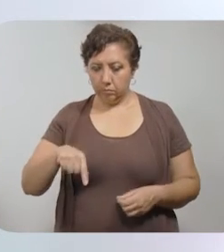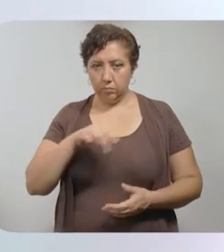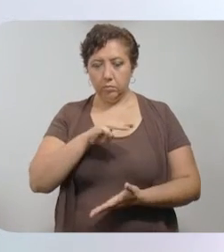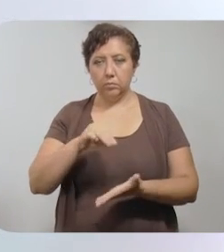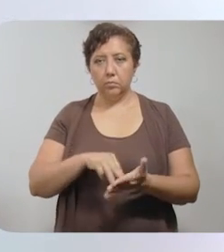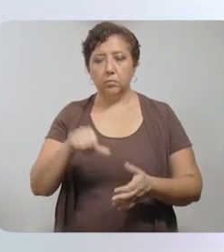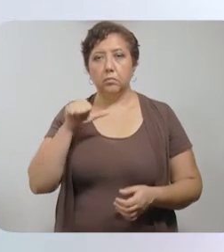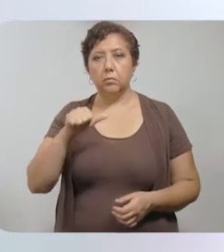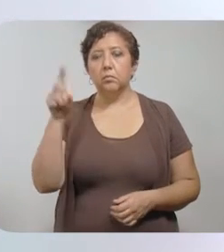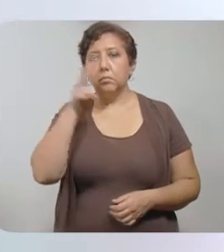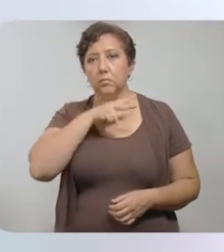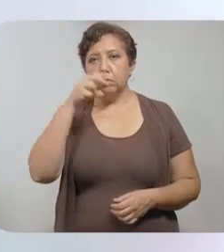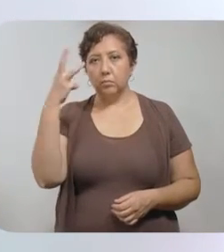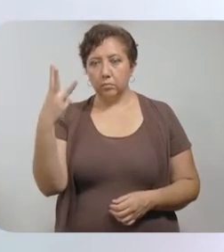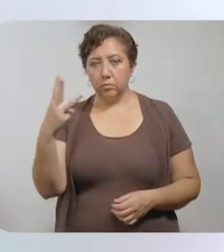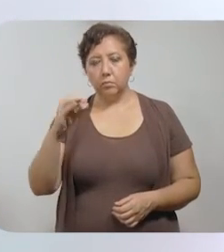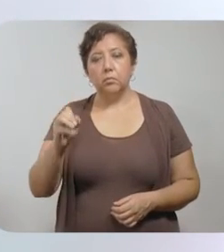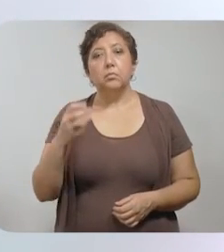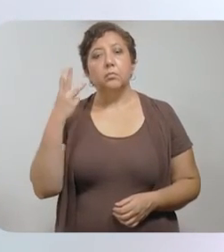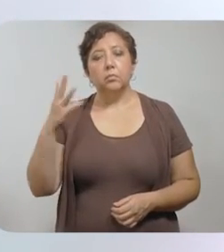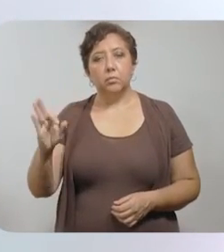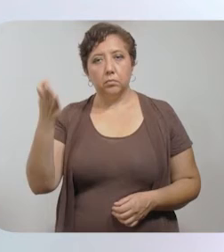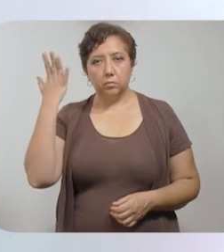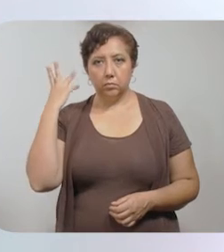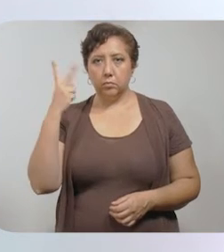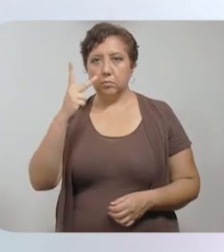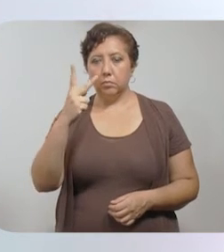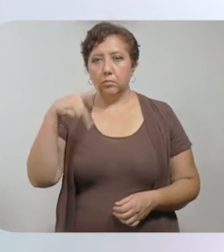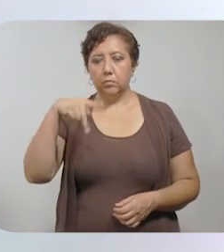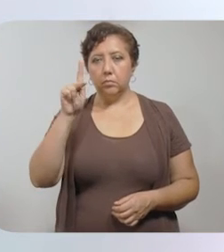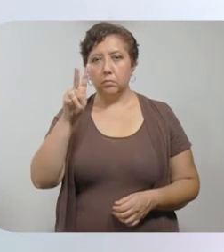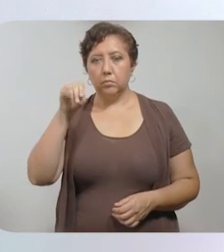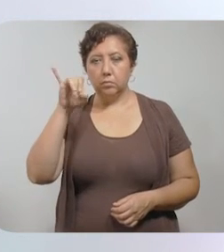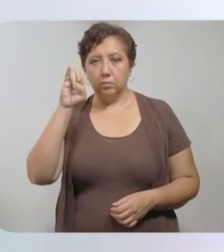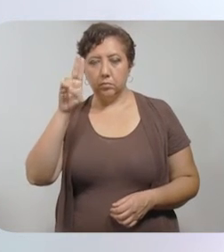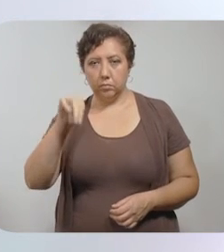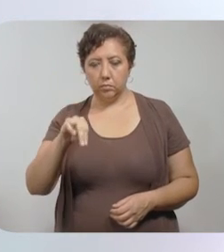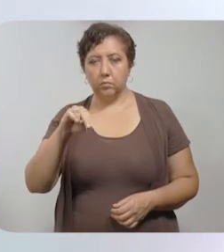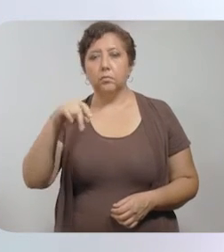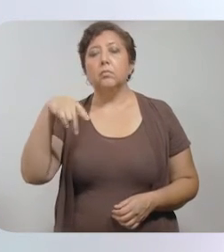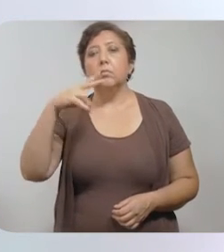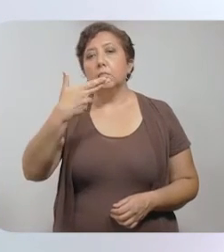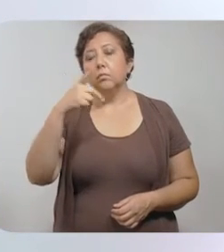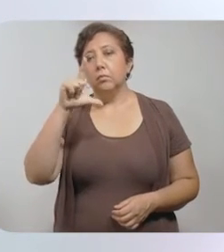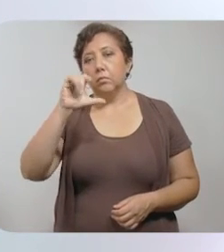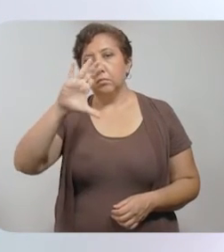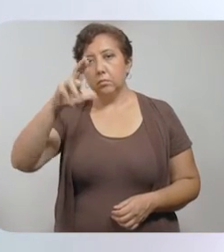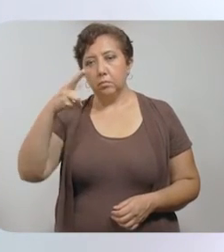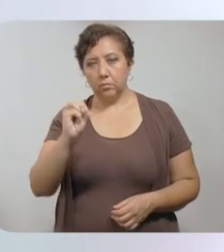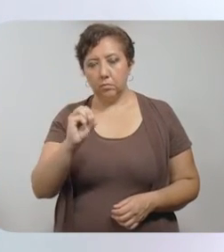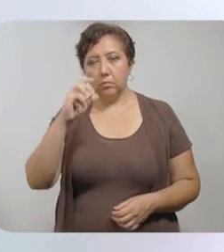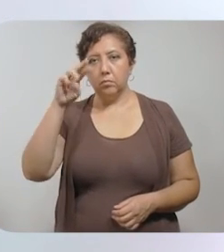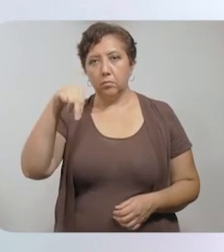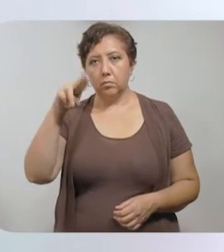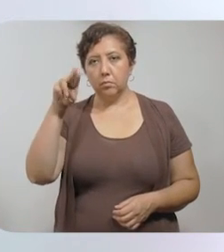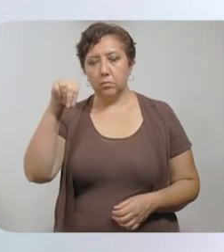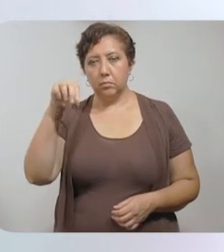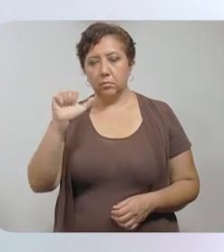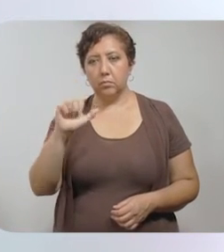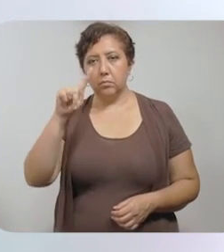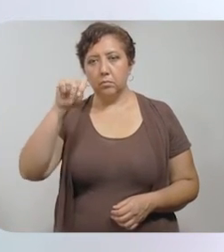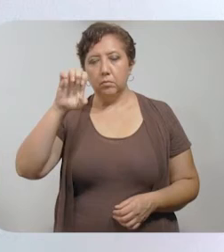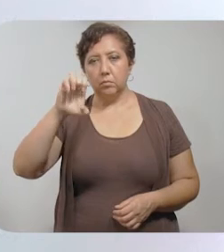en Valladolid 3, 3 foráneos, 2 en Canacín y en Jalachó, Quinchil, Tixcacalcupul, Muna,